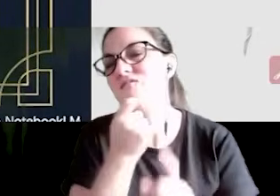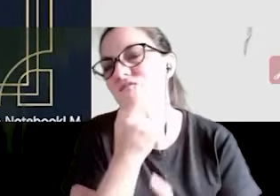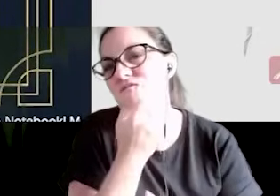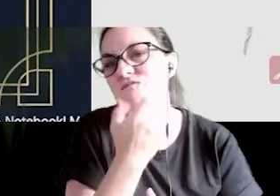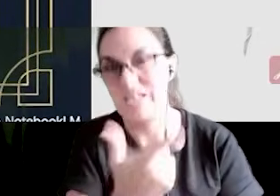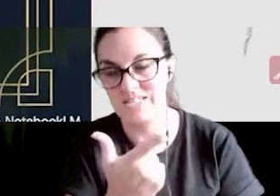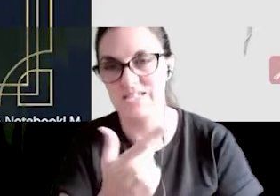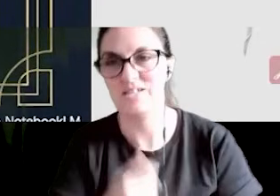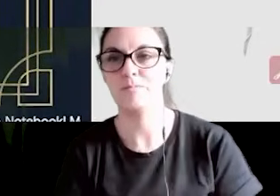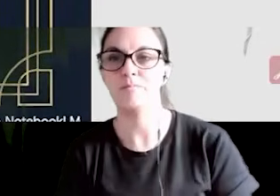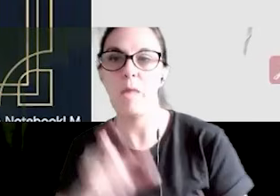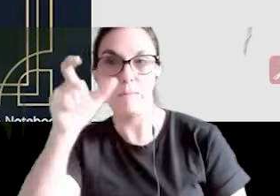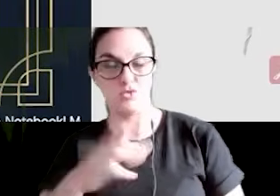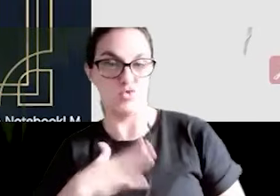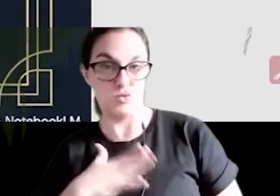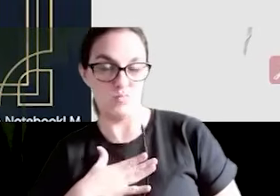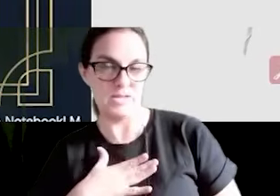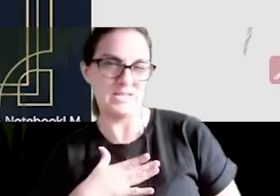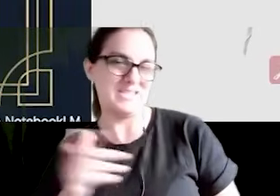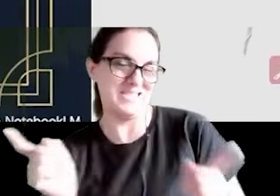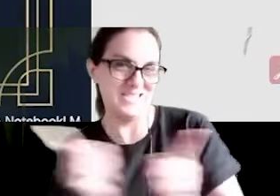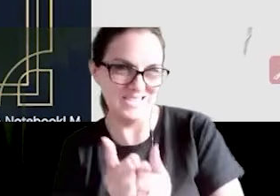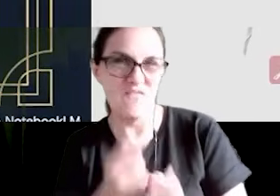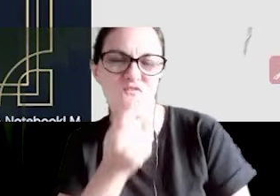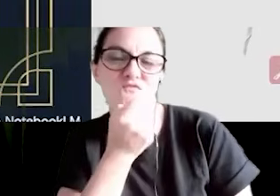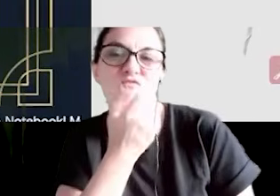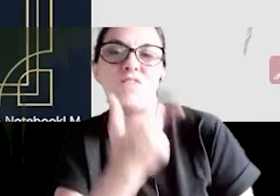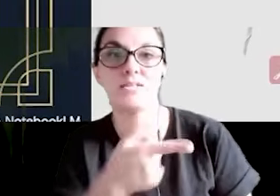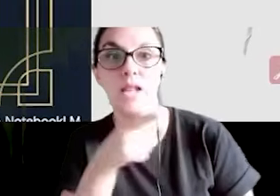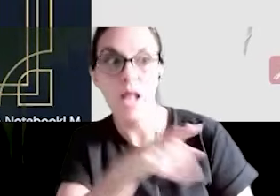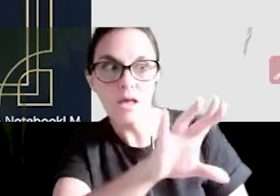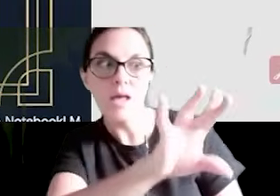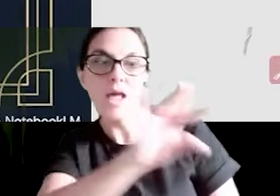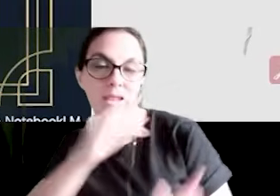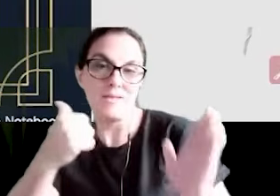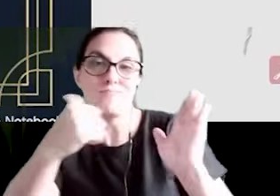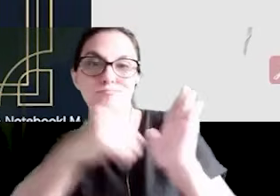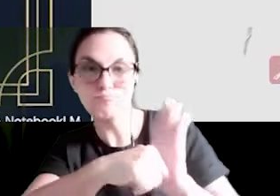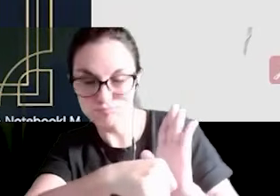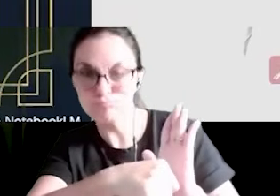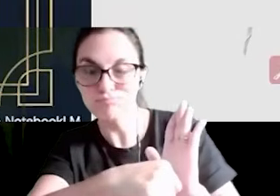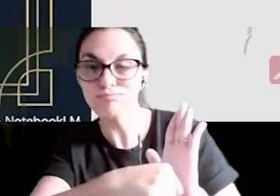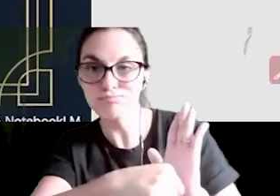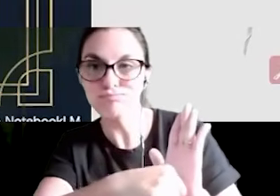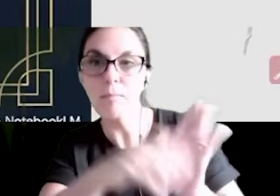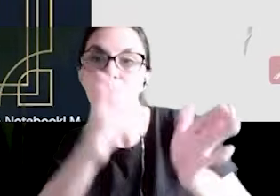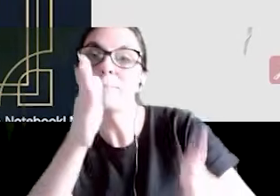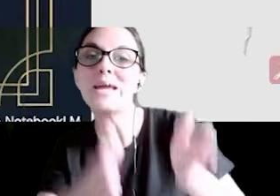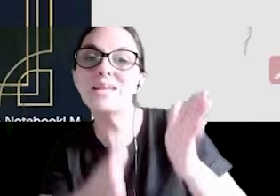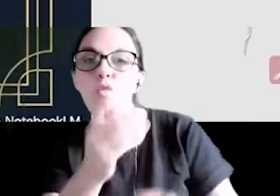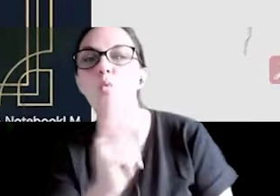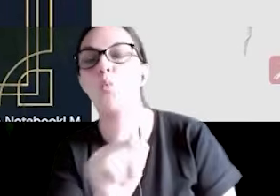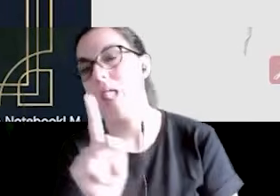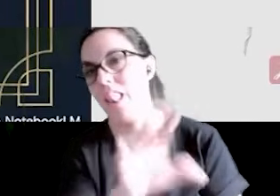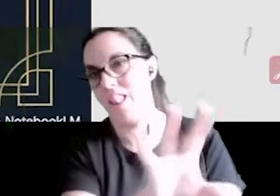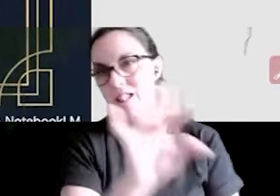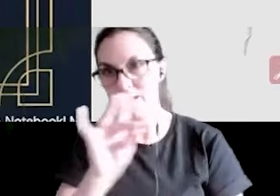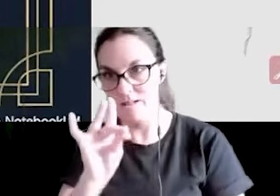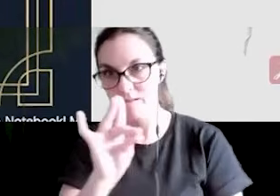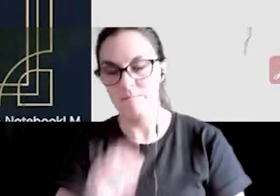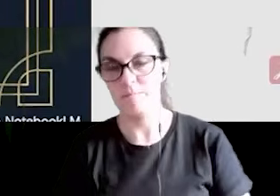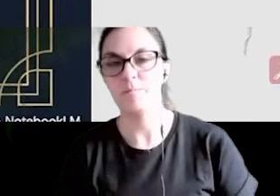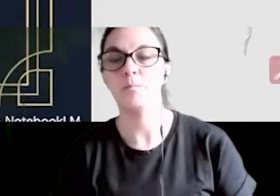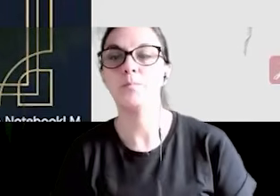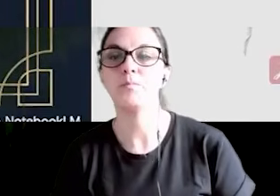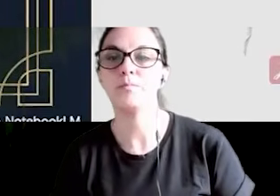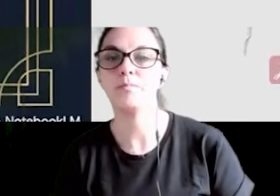humanas, simplificado, y va a tener que seleccionar por qué periodo va a optar por este régimen.